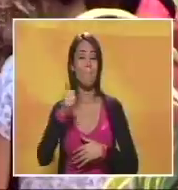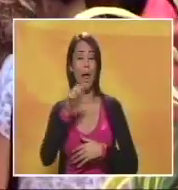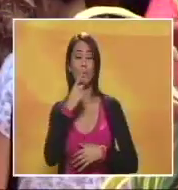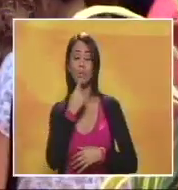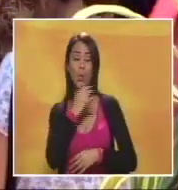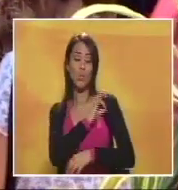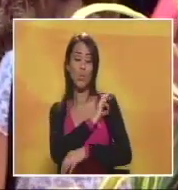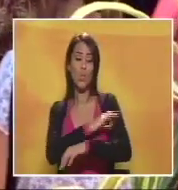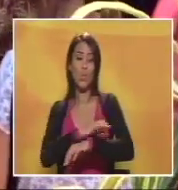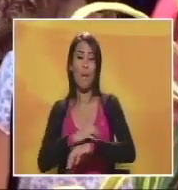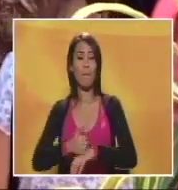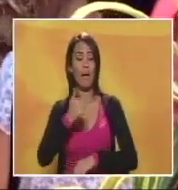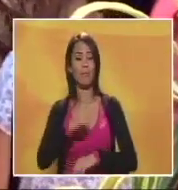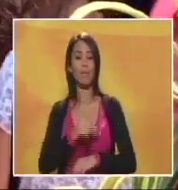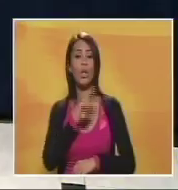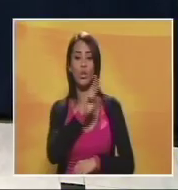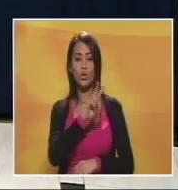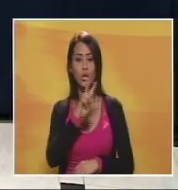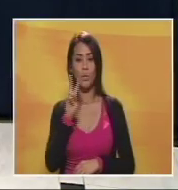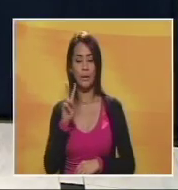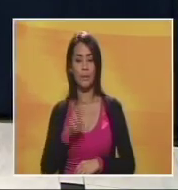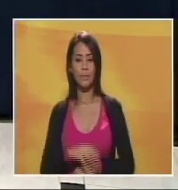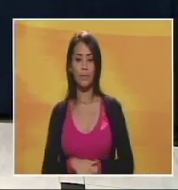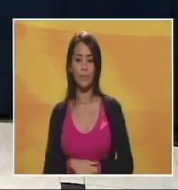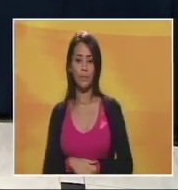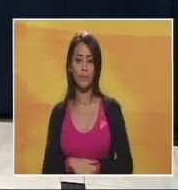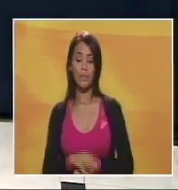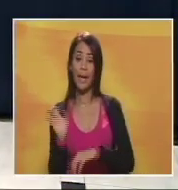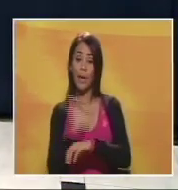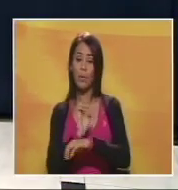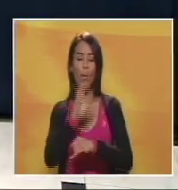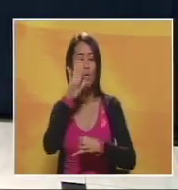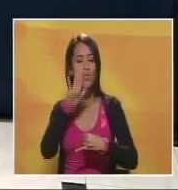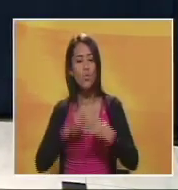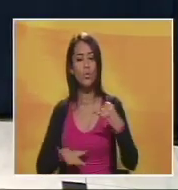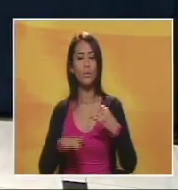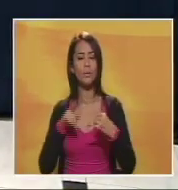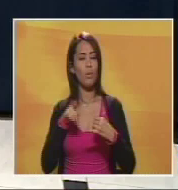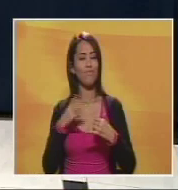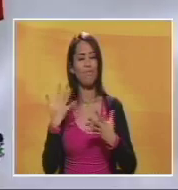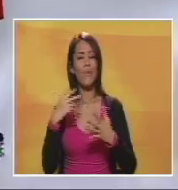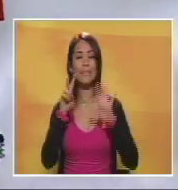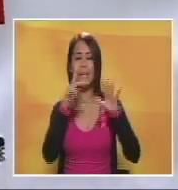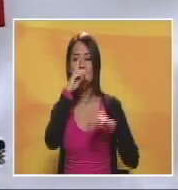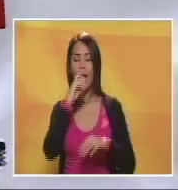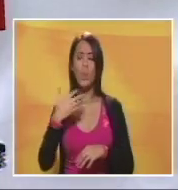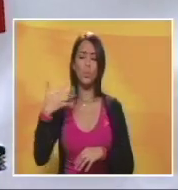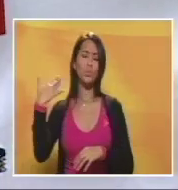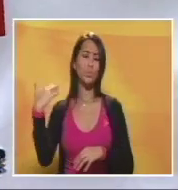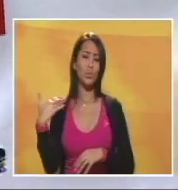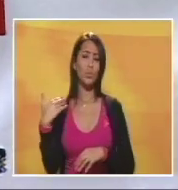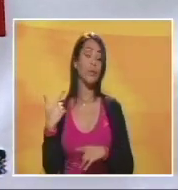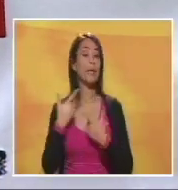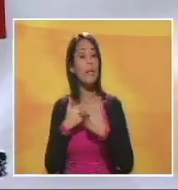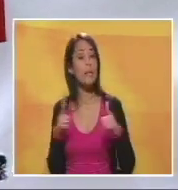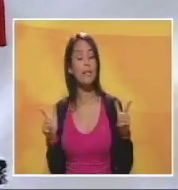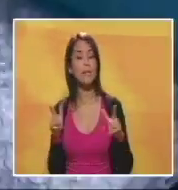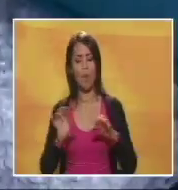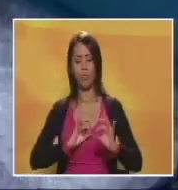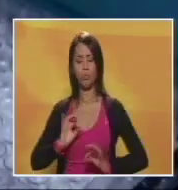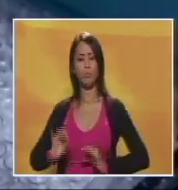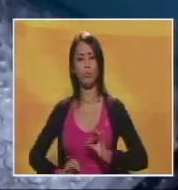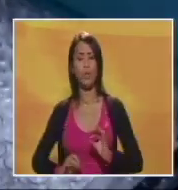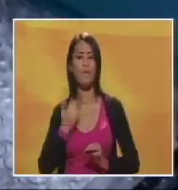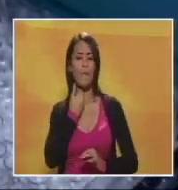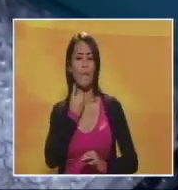confirmados, 222. Ecuador tuvo el último caso hace casi 7 años y fue declarado libre del virus.